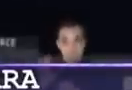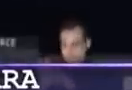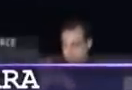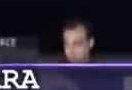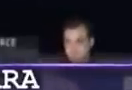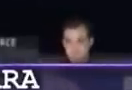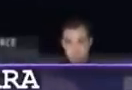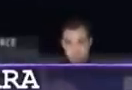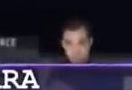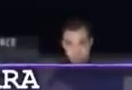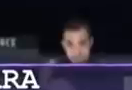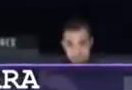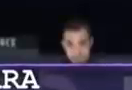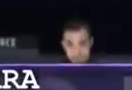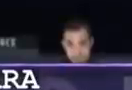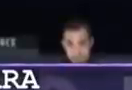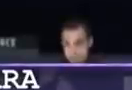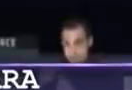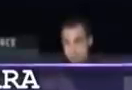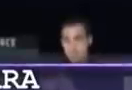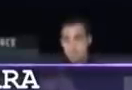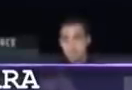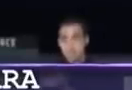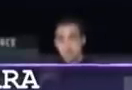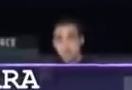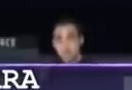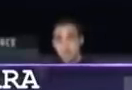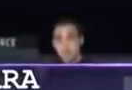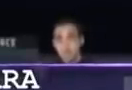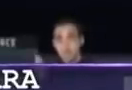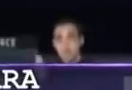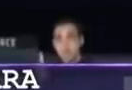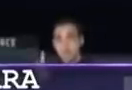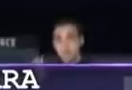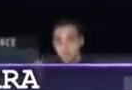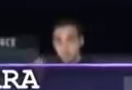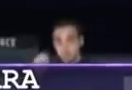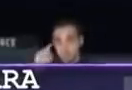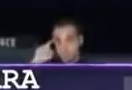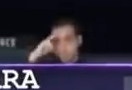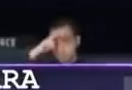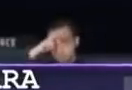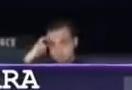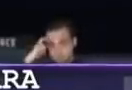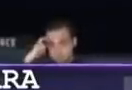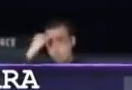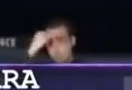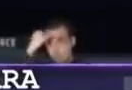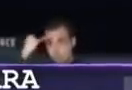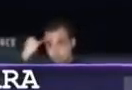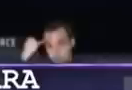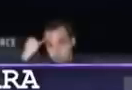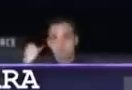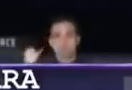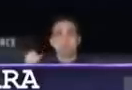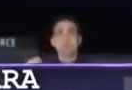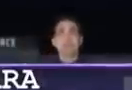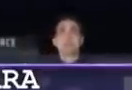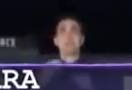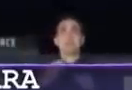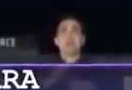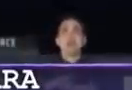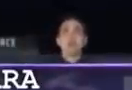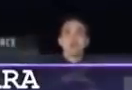mes de julio iniciaremos la entrega de computadoras con acceso a internet para cada estudiante